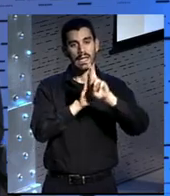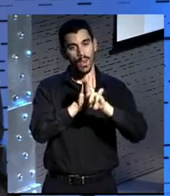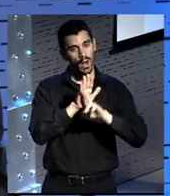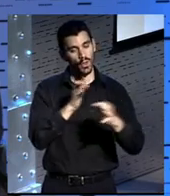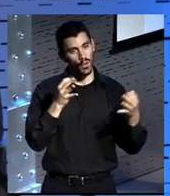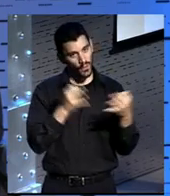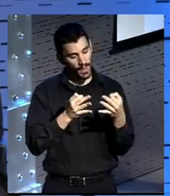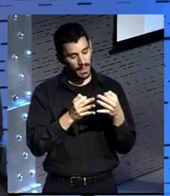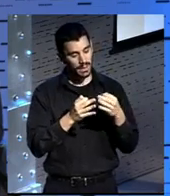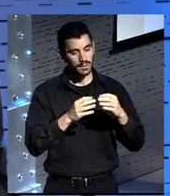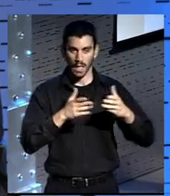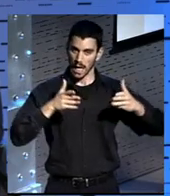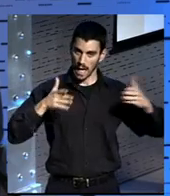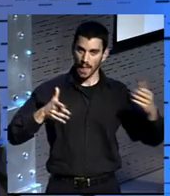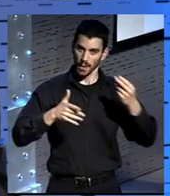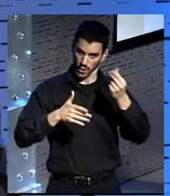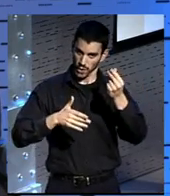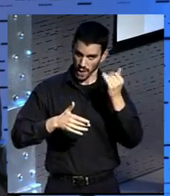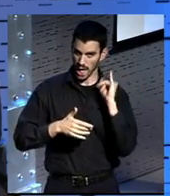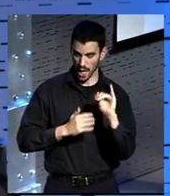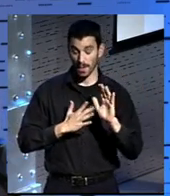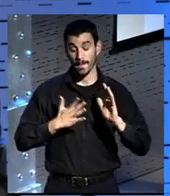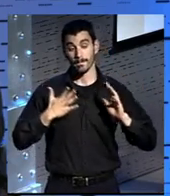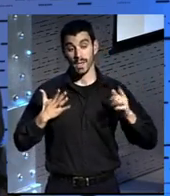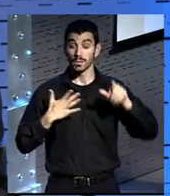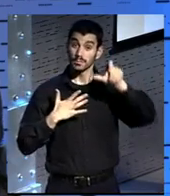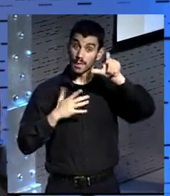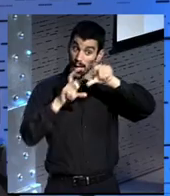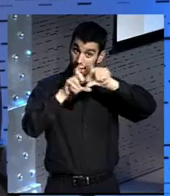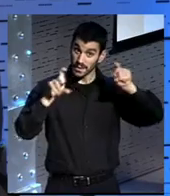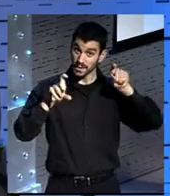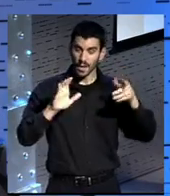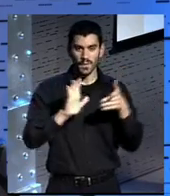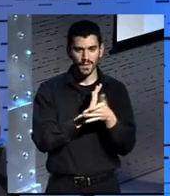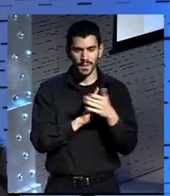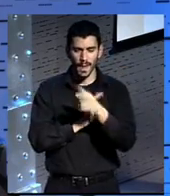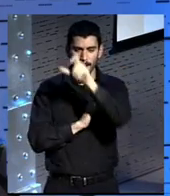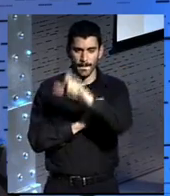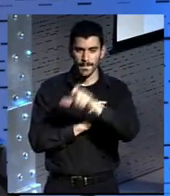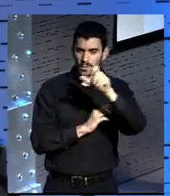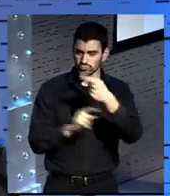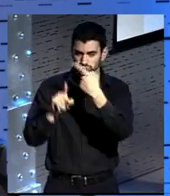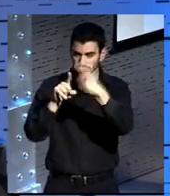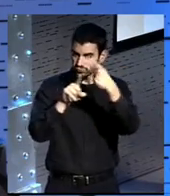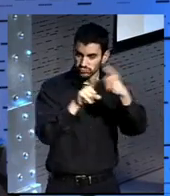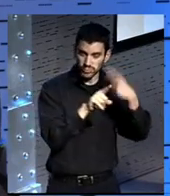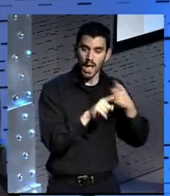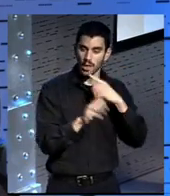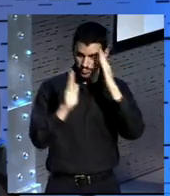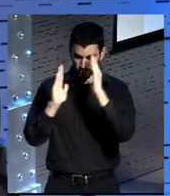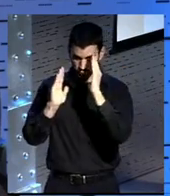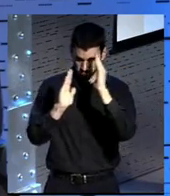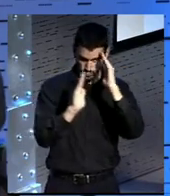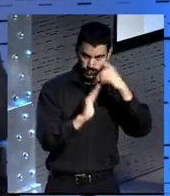solvencia, y va a ser una entidad capaz de atender a muchos segmentos con los requerimientos de todos ellos. Y por